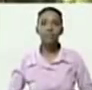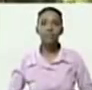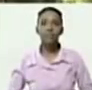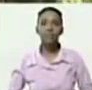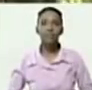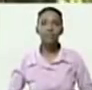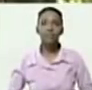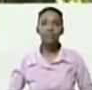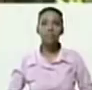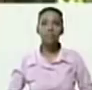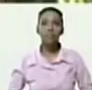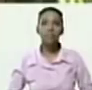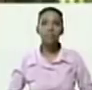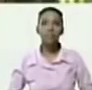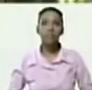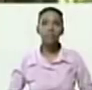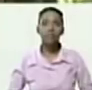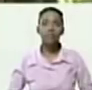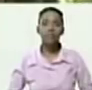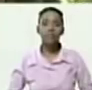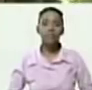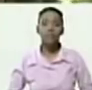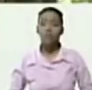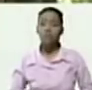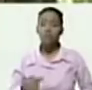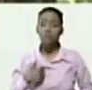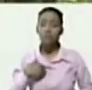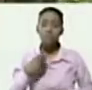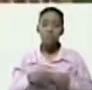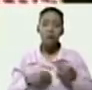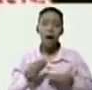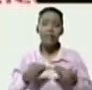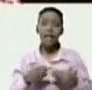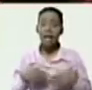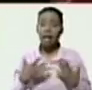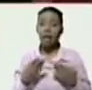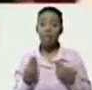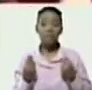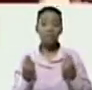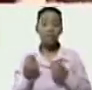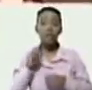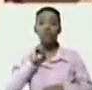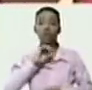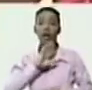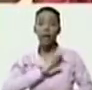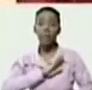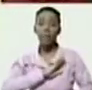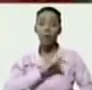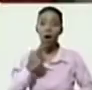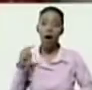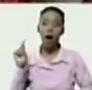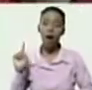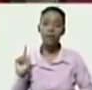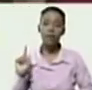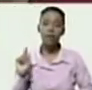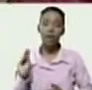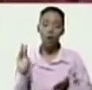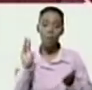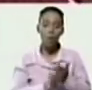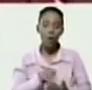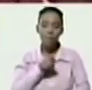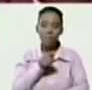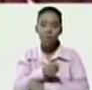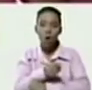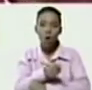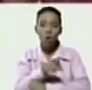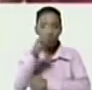Y uno no hace sino pensar qué riqueza histórica tenemos. Riqueza histórica que nos pone en la obligación